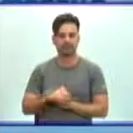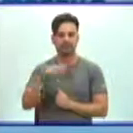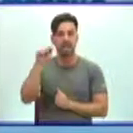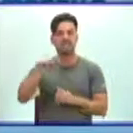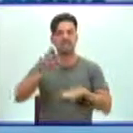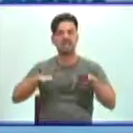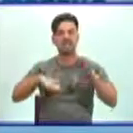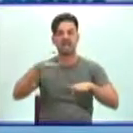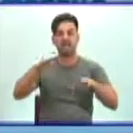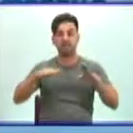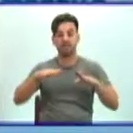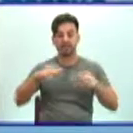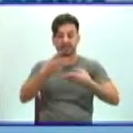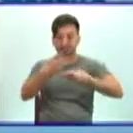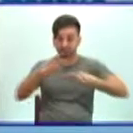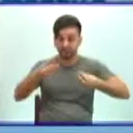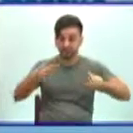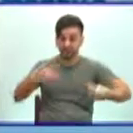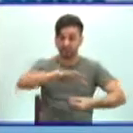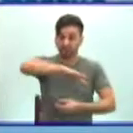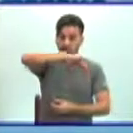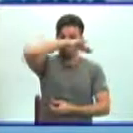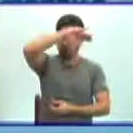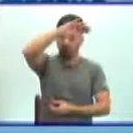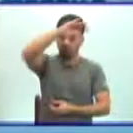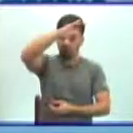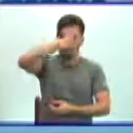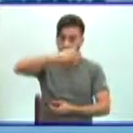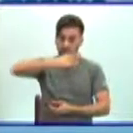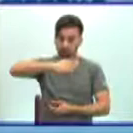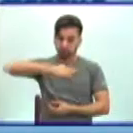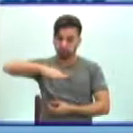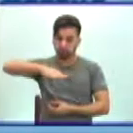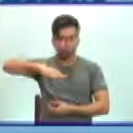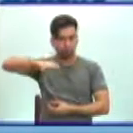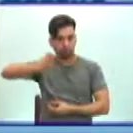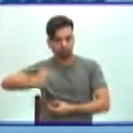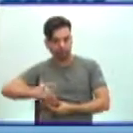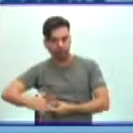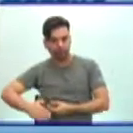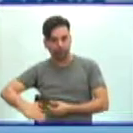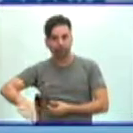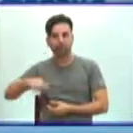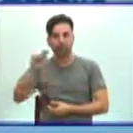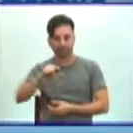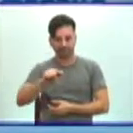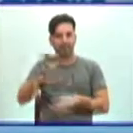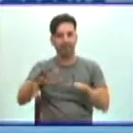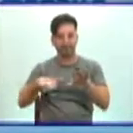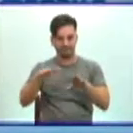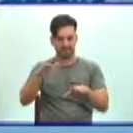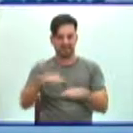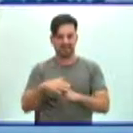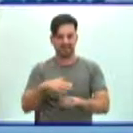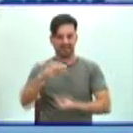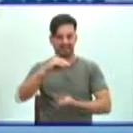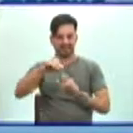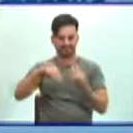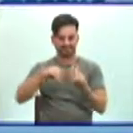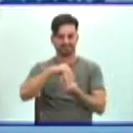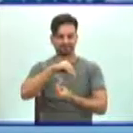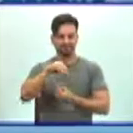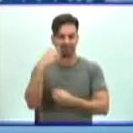vientos también puede ser un factor que modifica el clima. Y aquí les traigo un esquema específico de nuestro